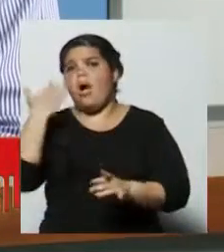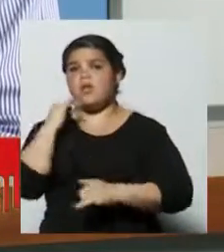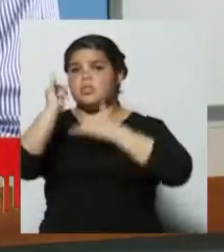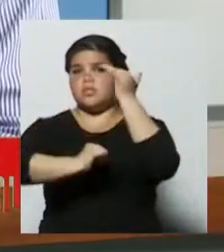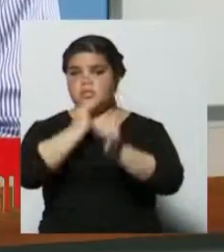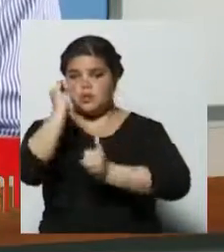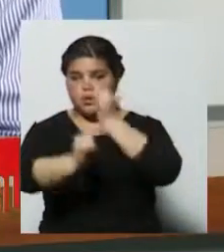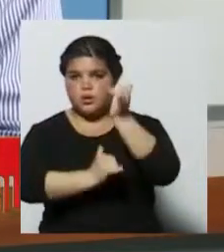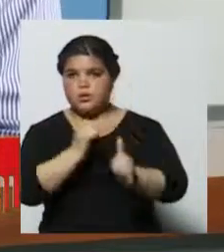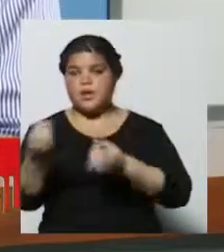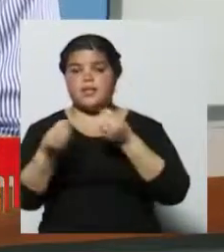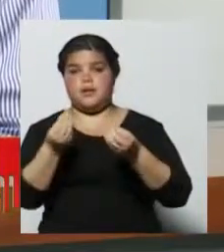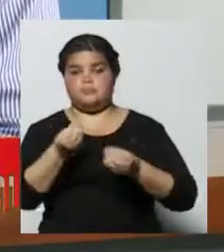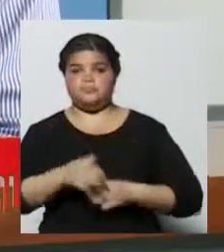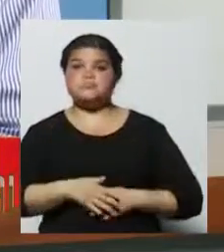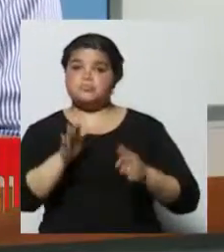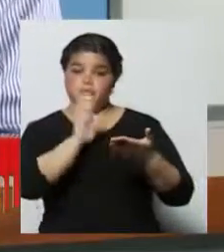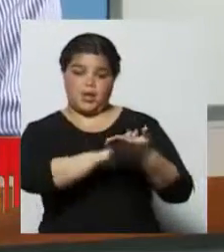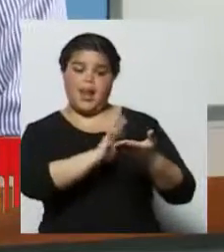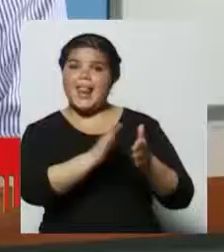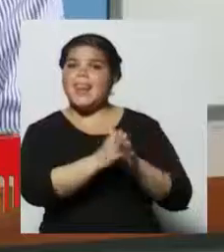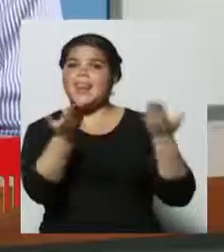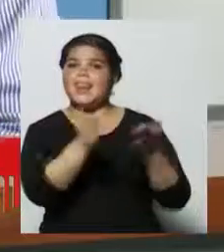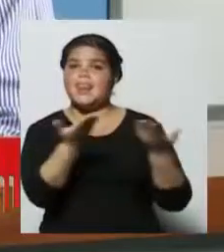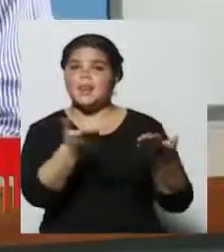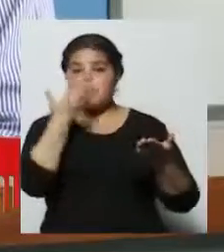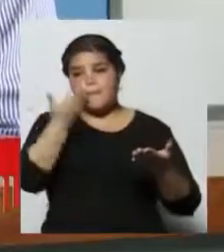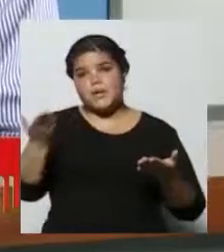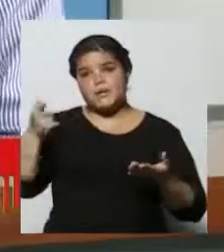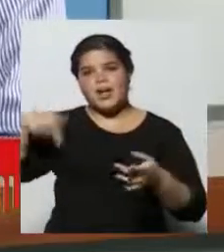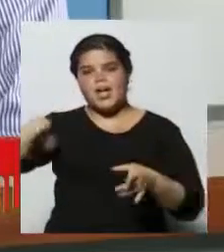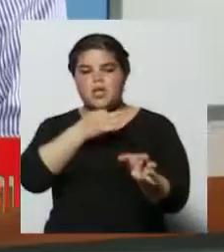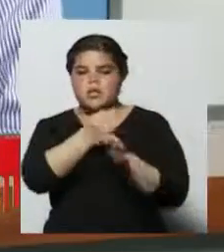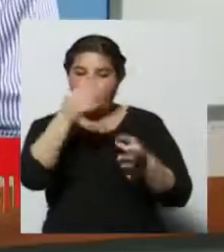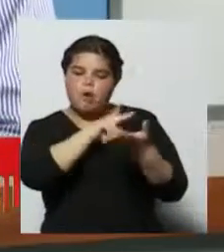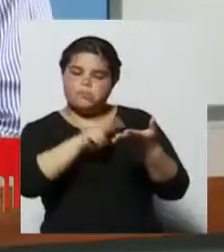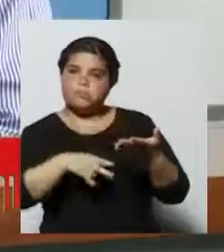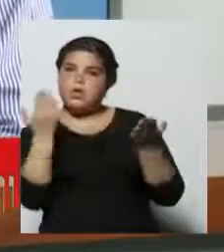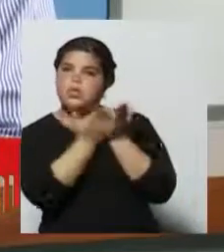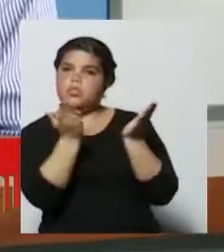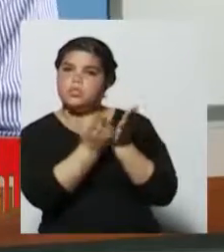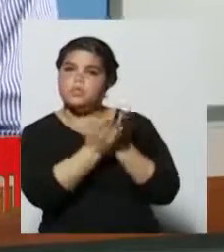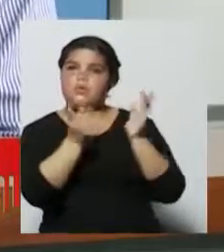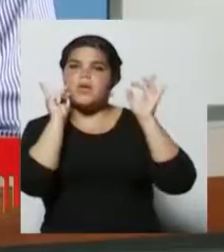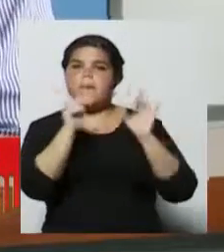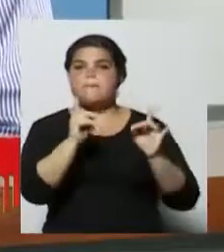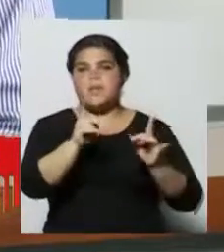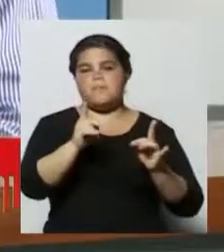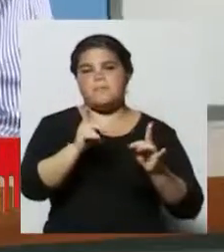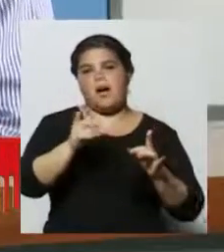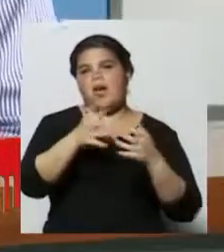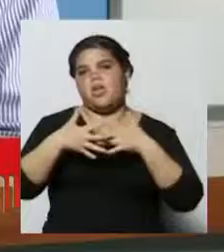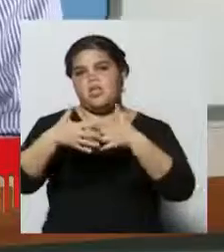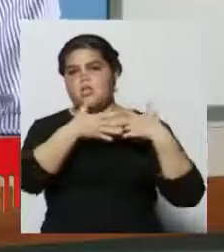recién. Si nos volcamos a los manuales con los cuales se formaron estos muchachos, que son los mismos de la Escuela de Chicago, en Estados Unidos,